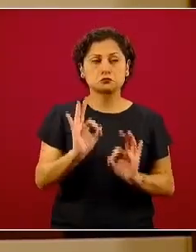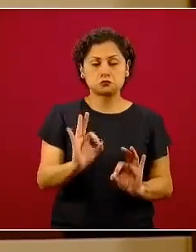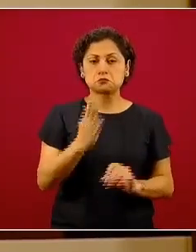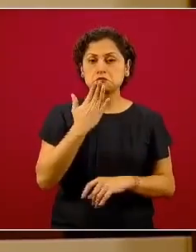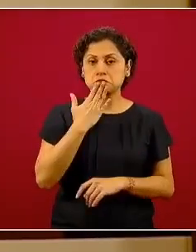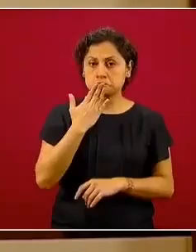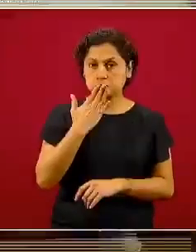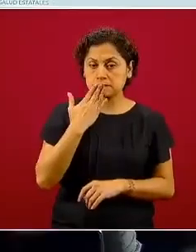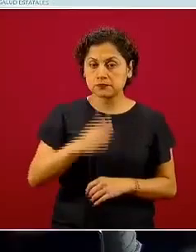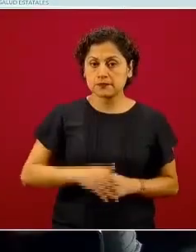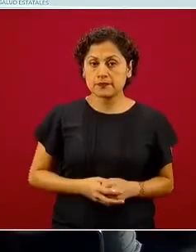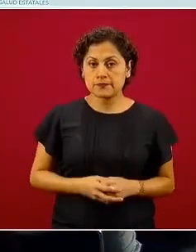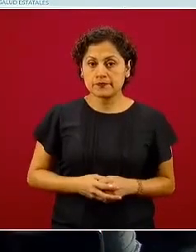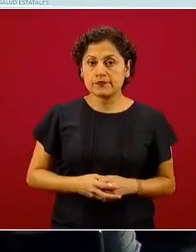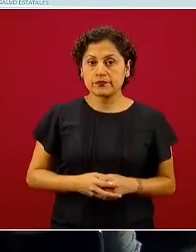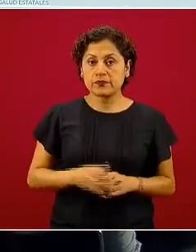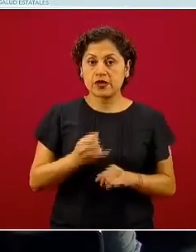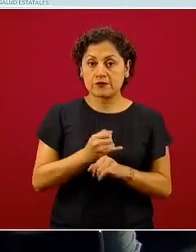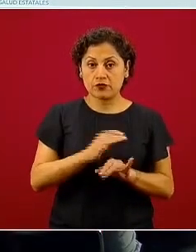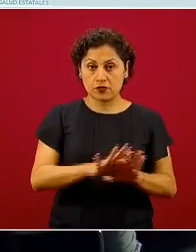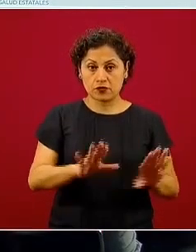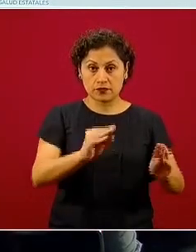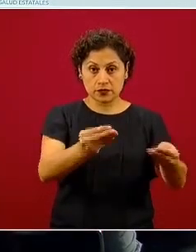información. Nos dice que de las